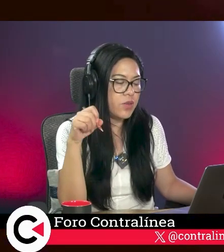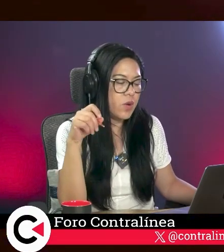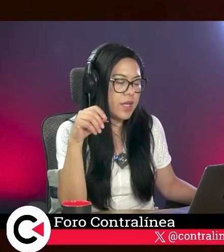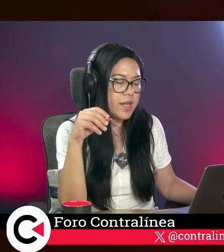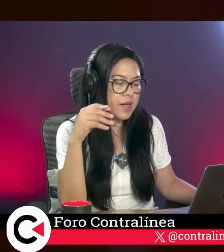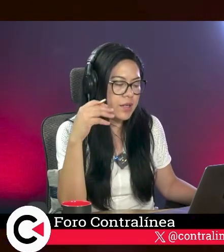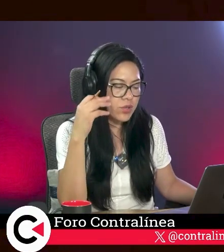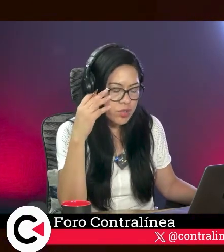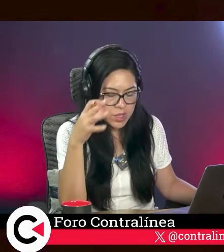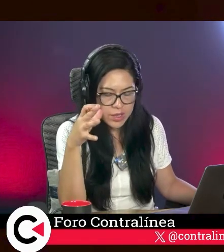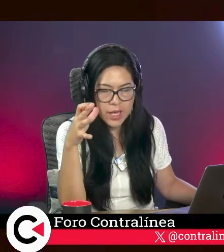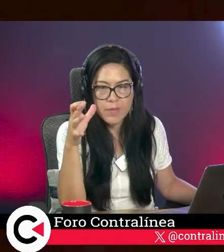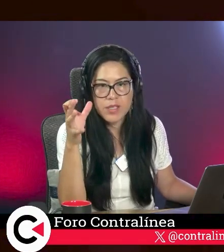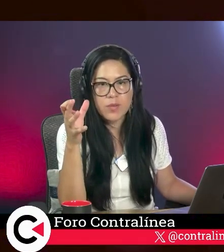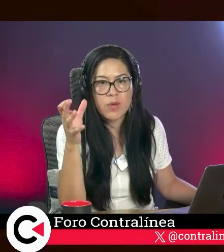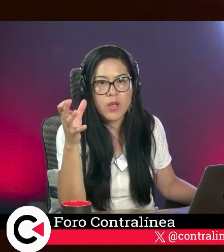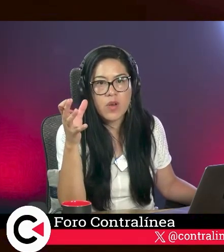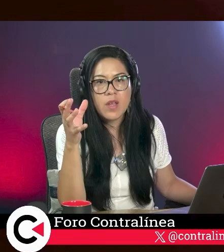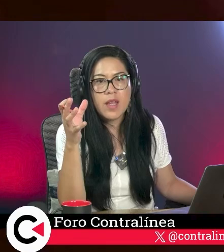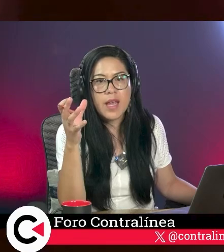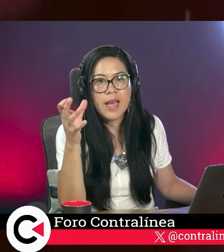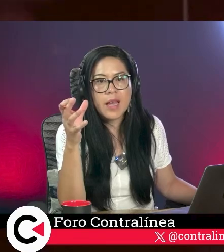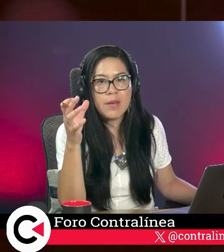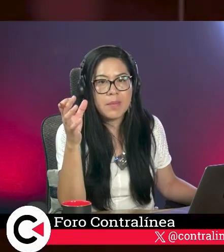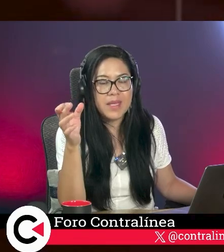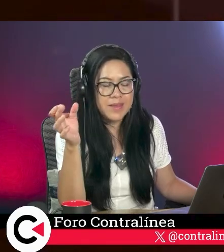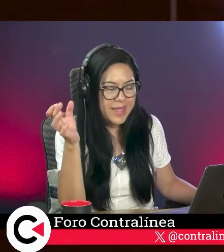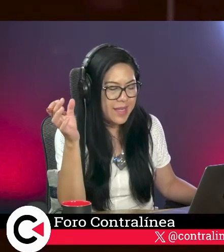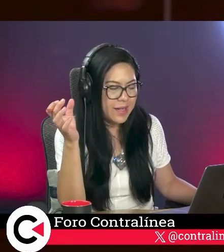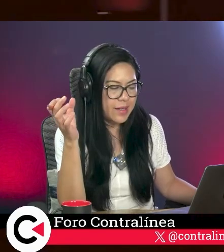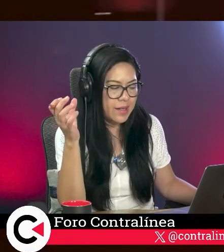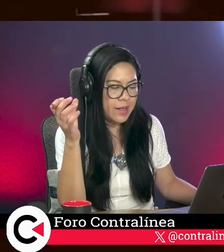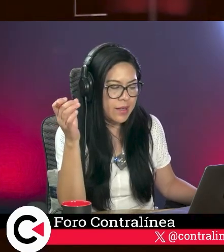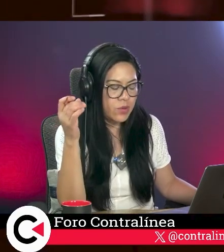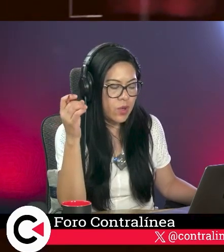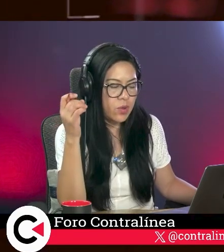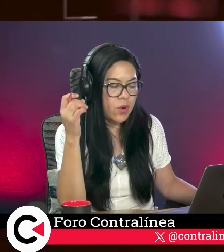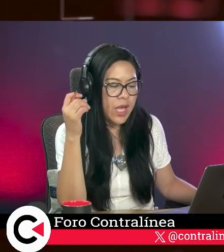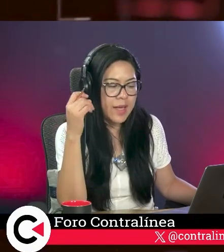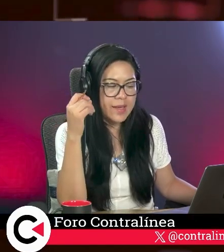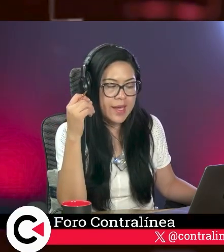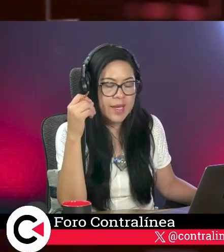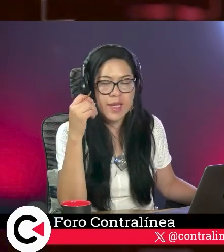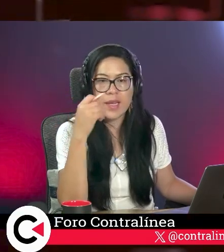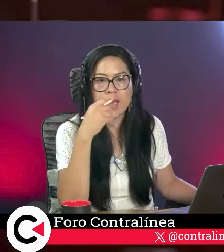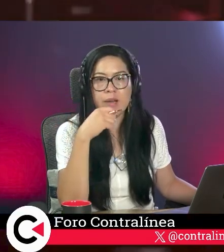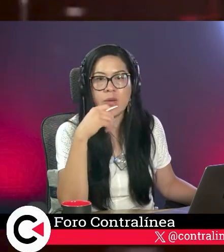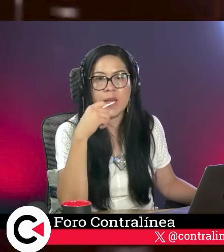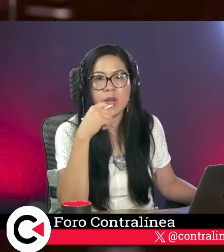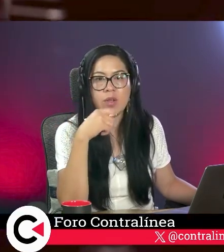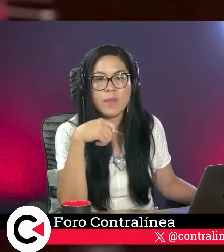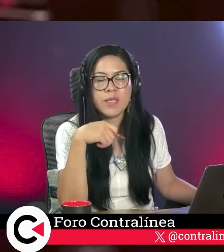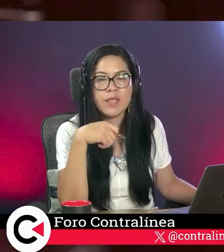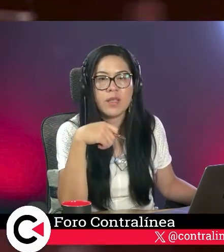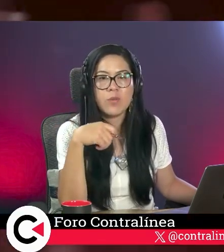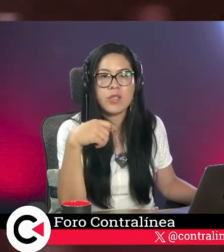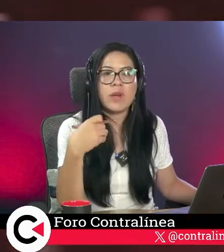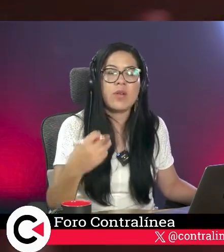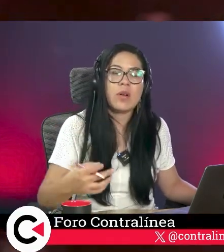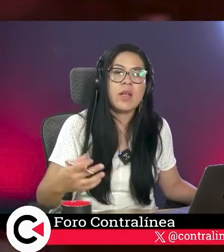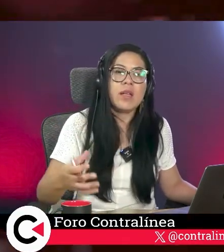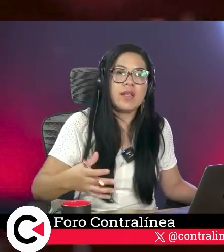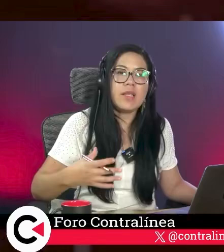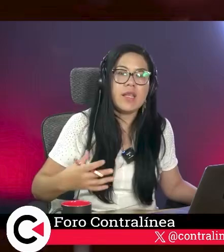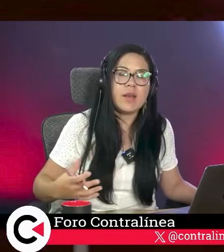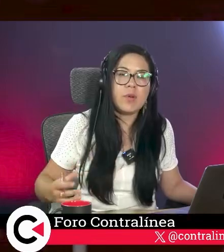se trató ayer, Xóchitl Gálvez volvió a mentir en torno a que el gobierno del presidente López